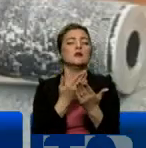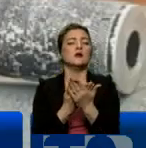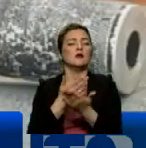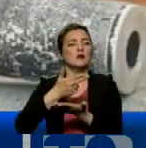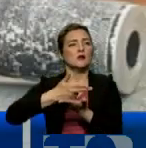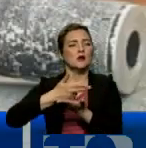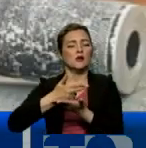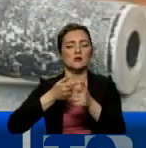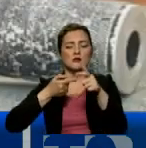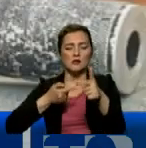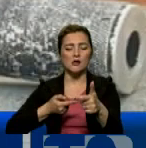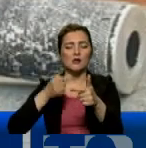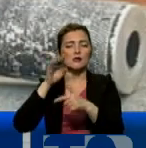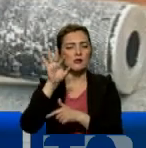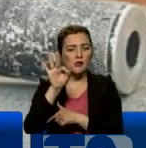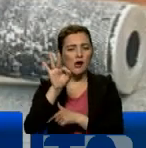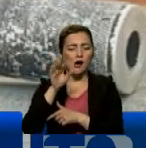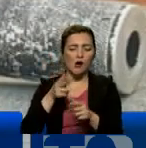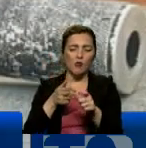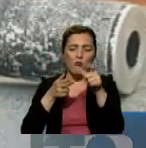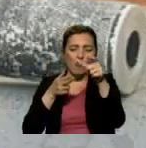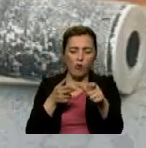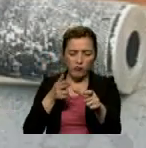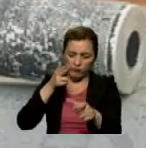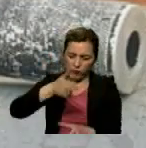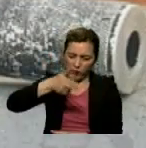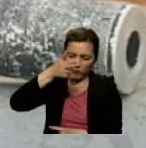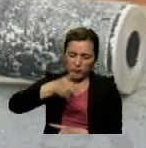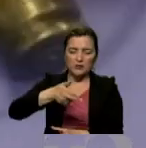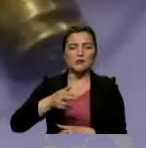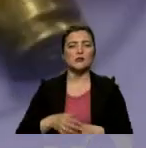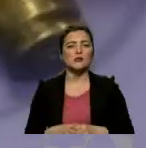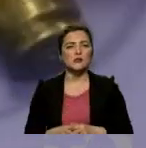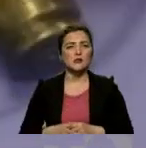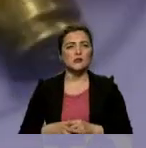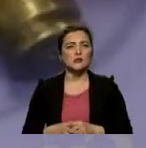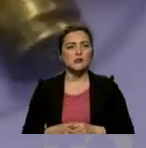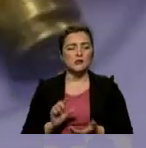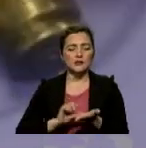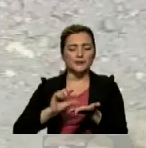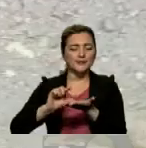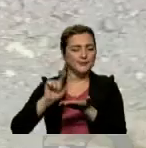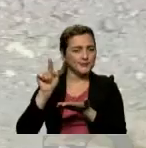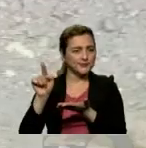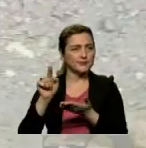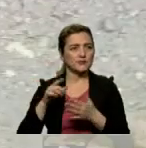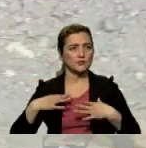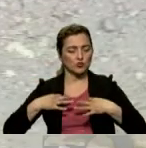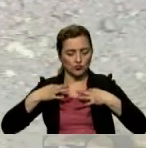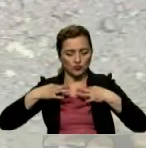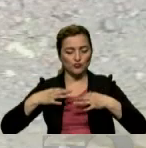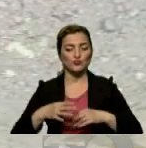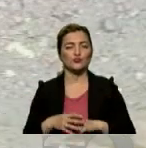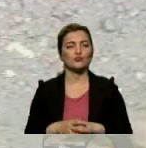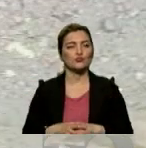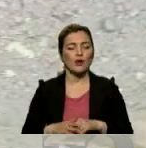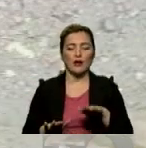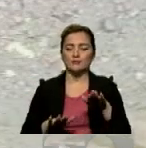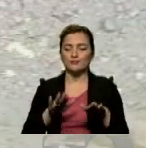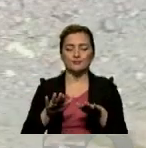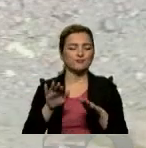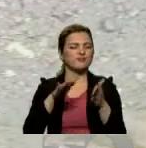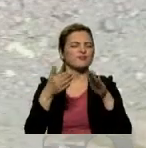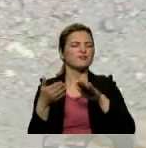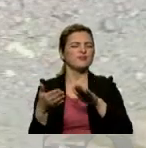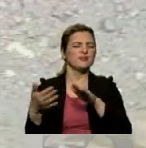el arma 9 milímetros con silenciador con la que le dispararon al PPL, casquillos de bala y prendas de vestir. Se presume que